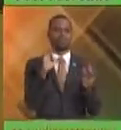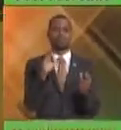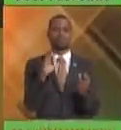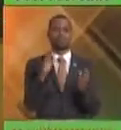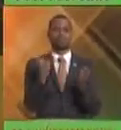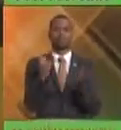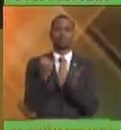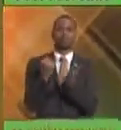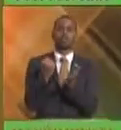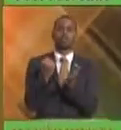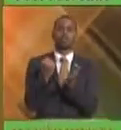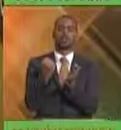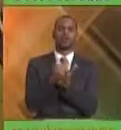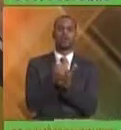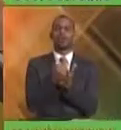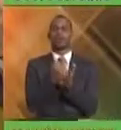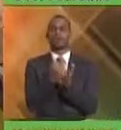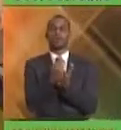es